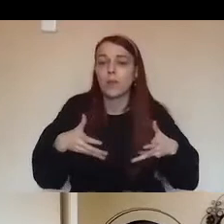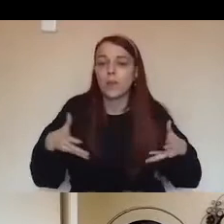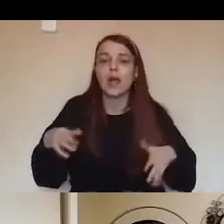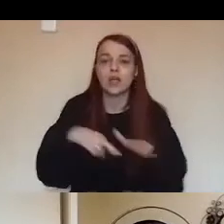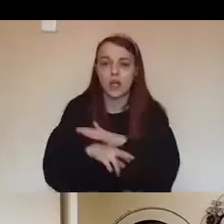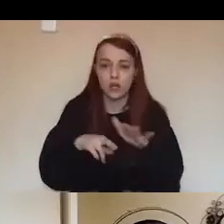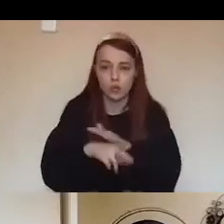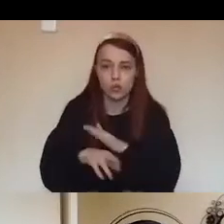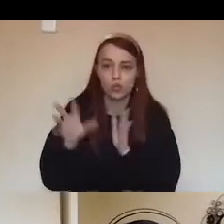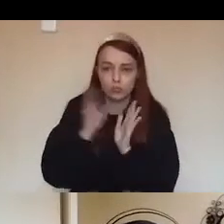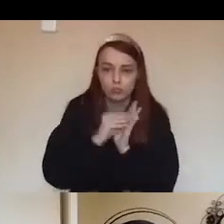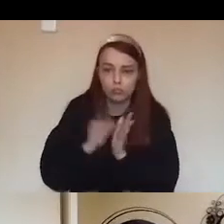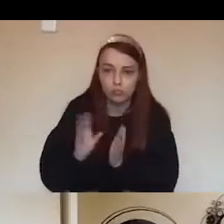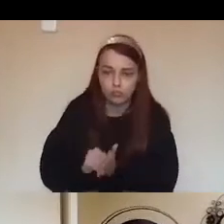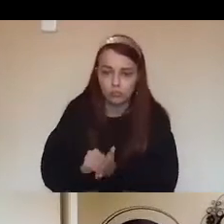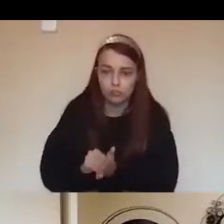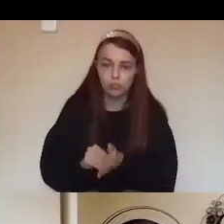recursos.